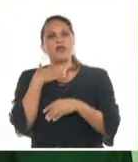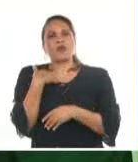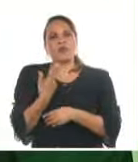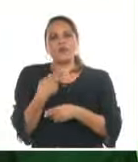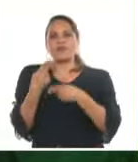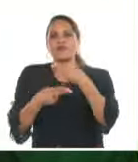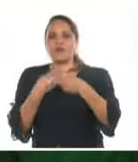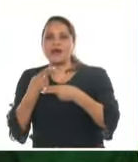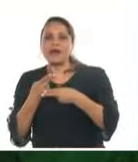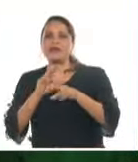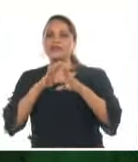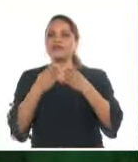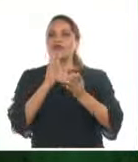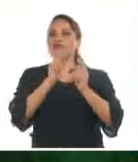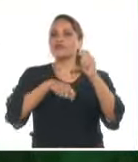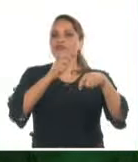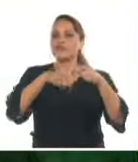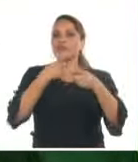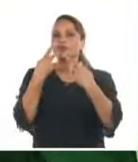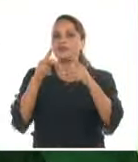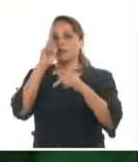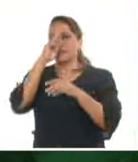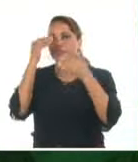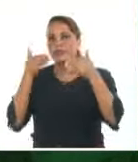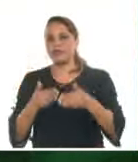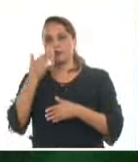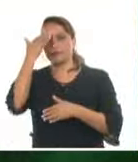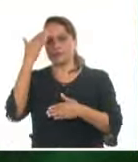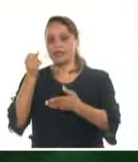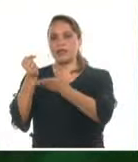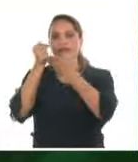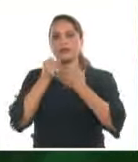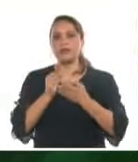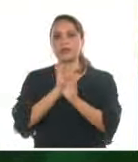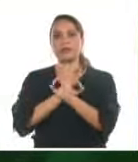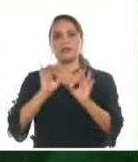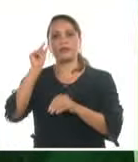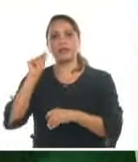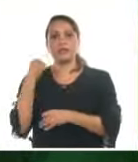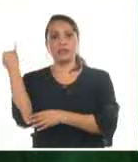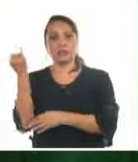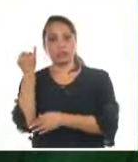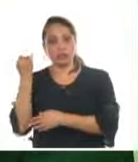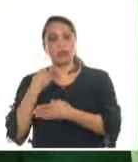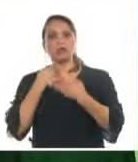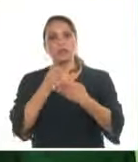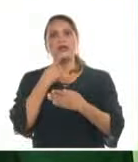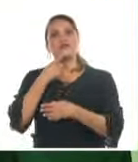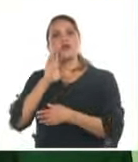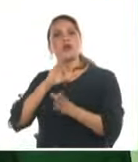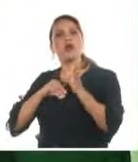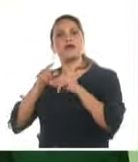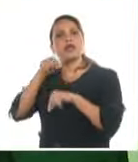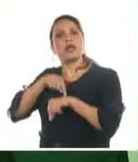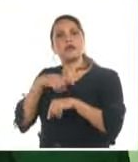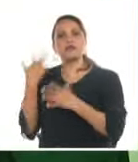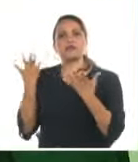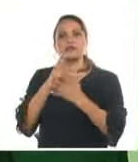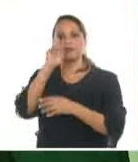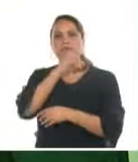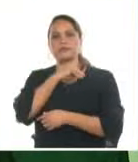aquí con nuestros profesionales, gracias a la cooperación de expertos internacionales, tengo el gusto de conversar ahora con el